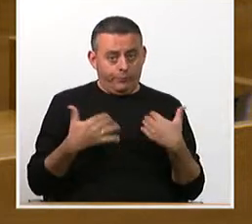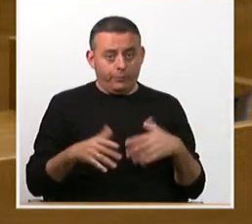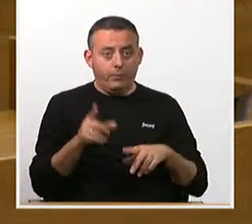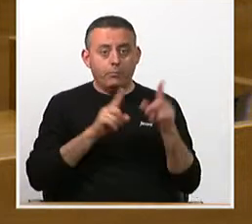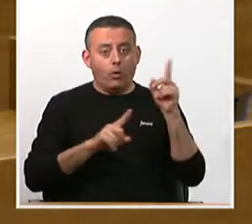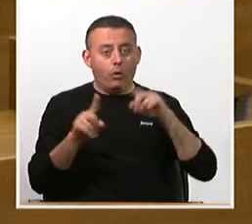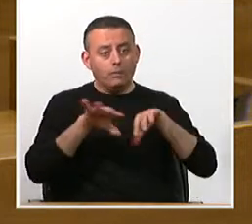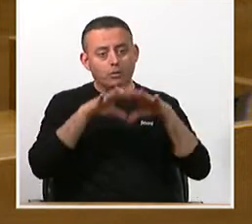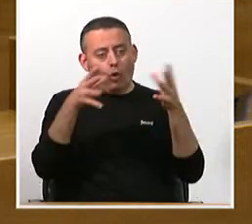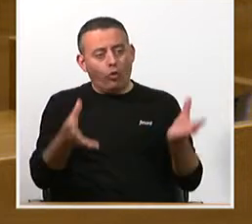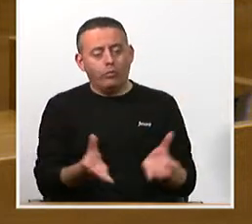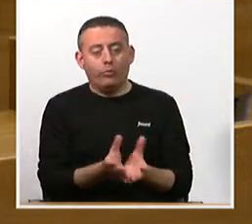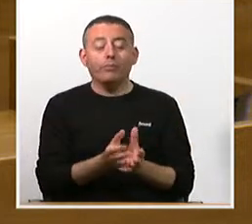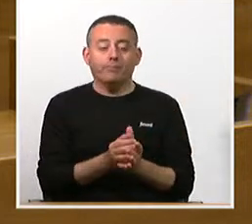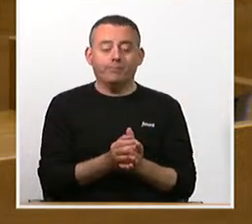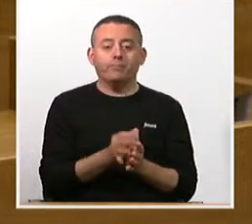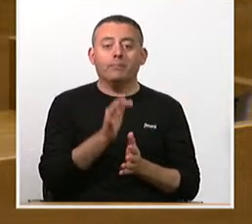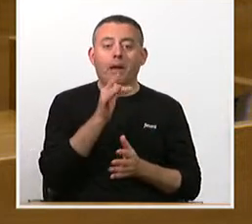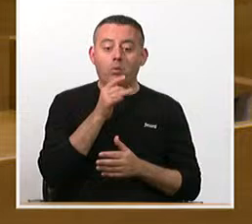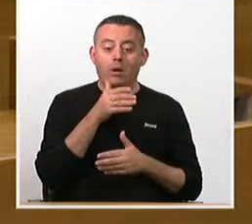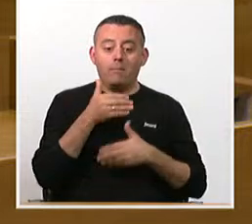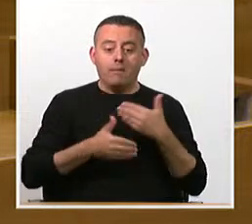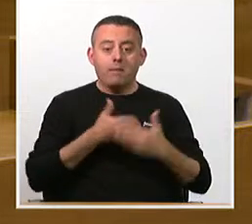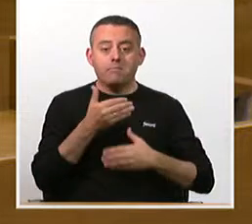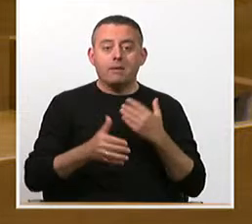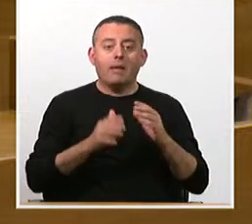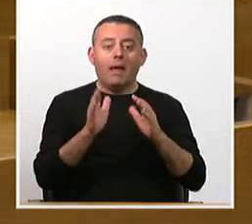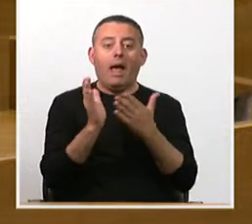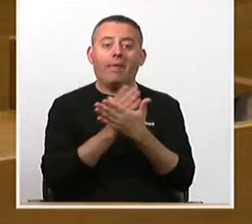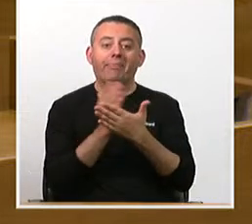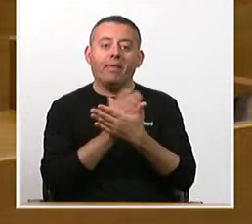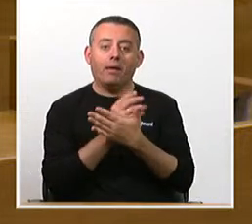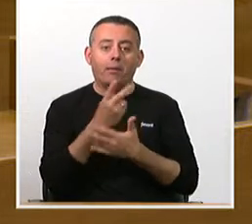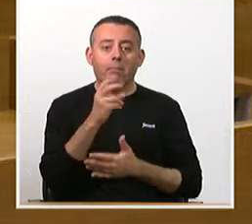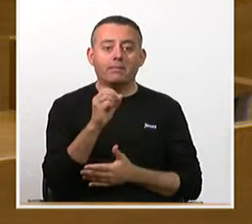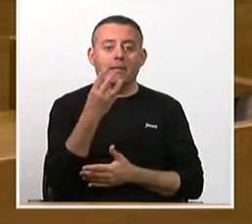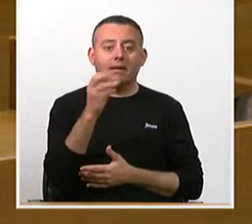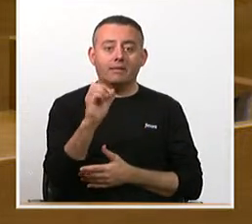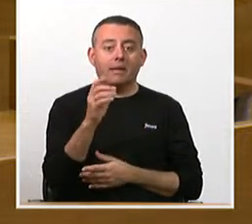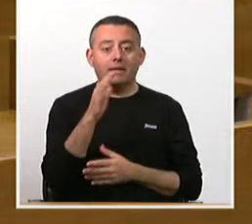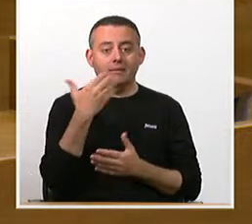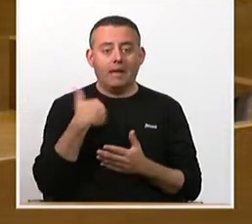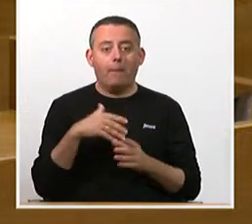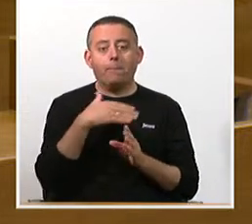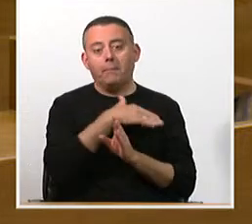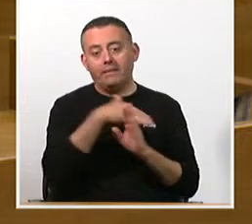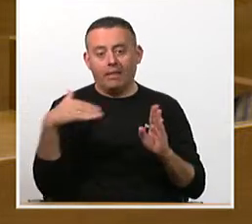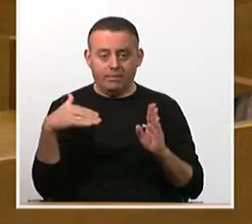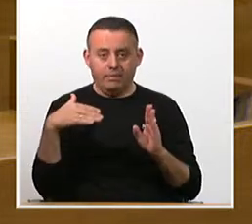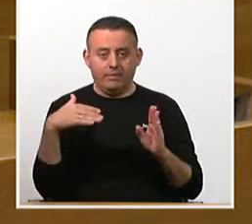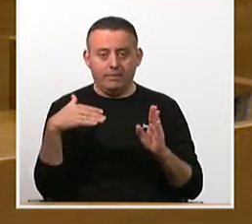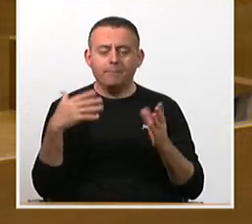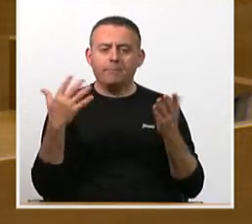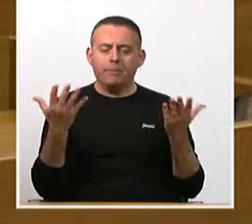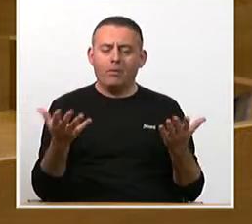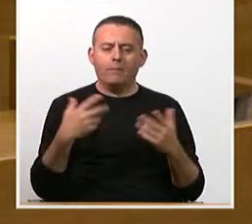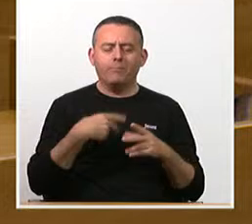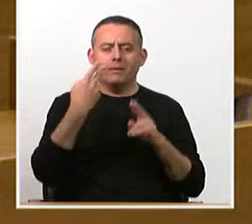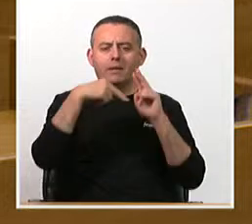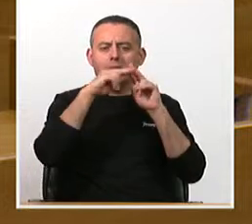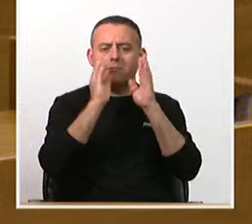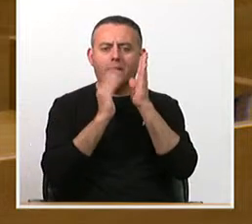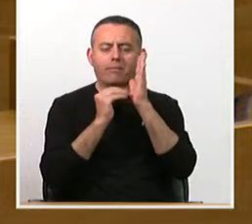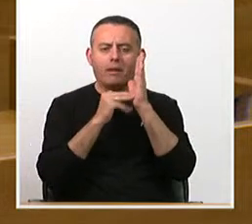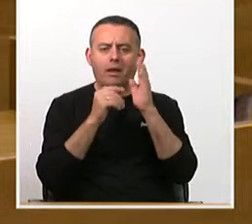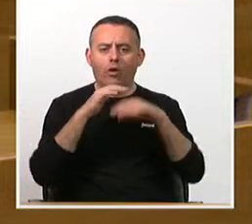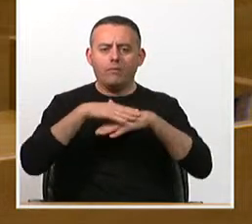Ecuador del cumplimiento de esta agenda 2030 y resulta lamentable ver como con el cambio de gobierno en la generalidad el